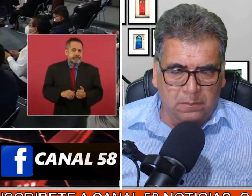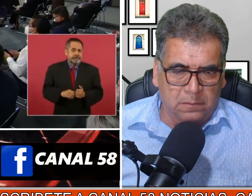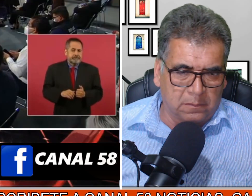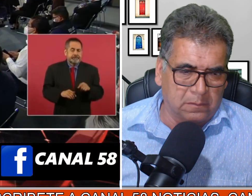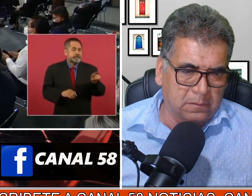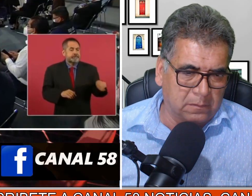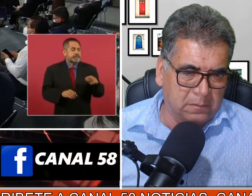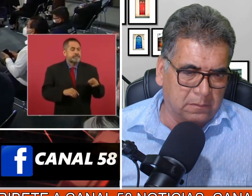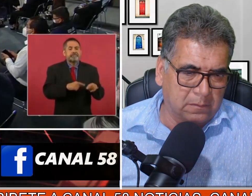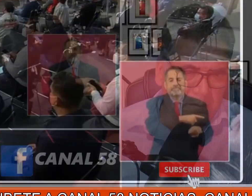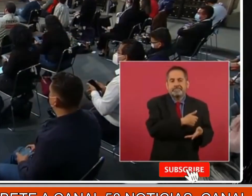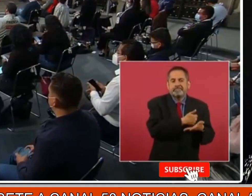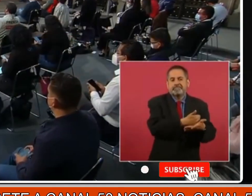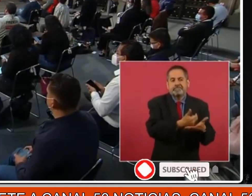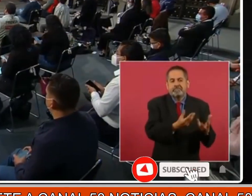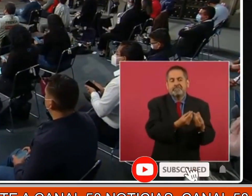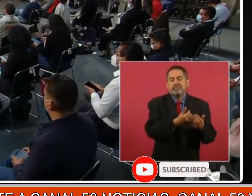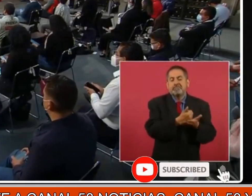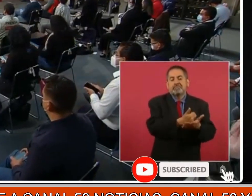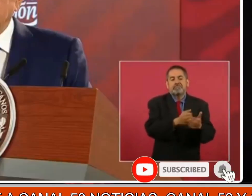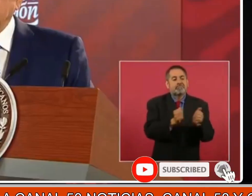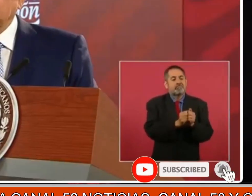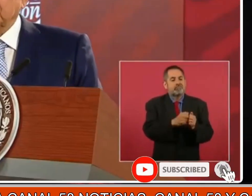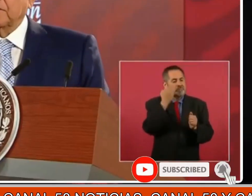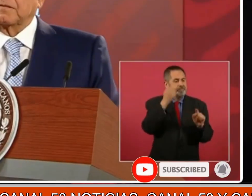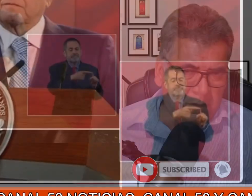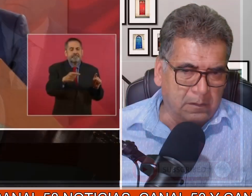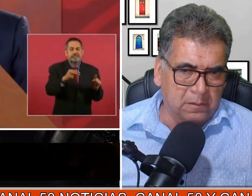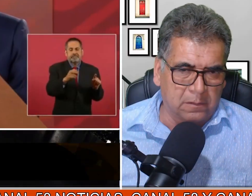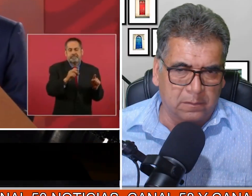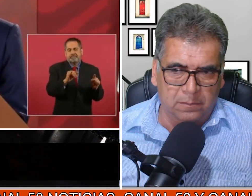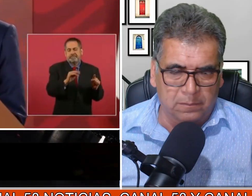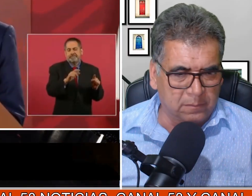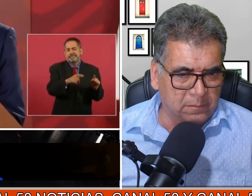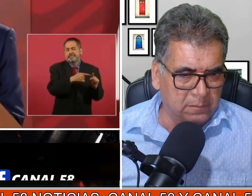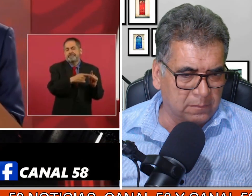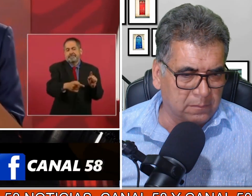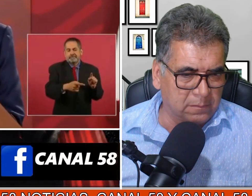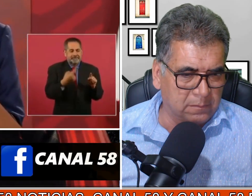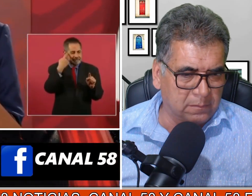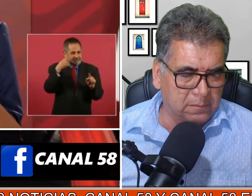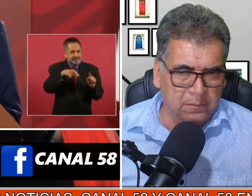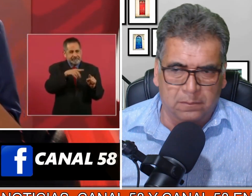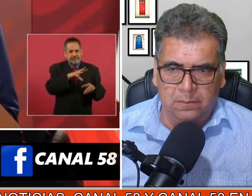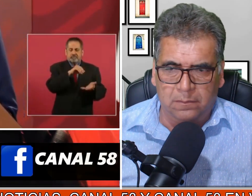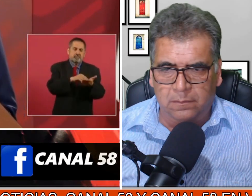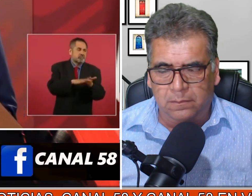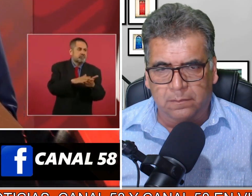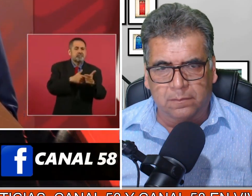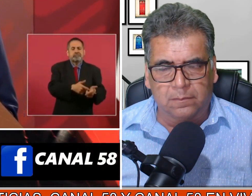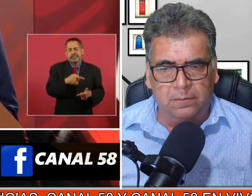ayudaron al régimen para imponer la política neoliberal.